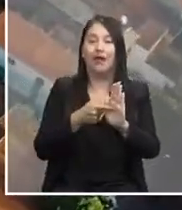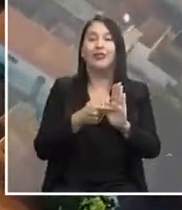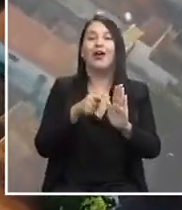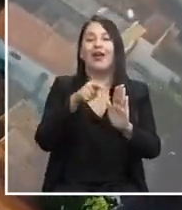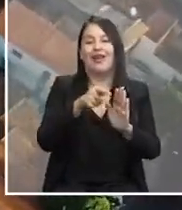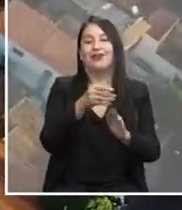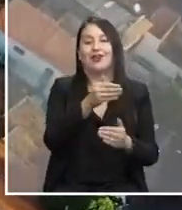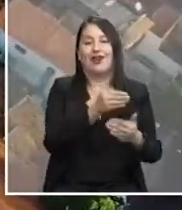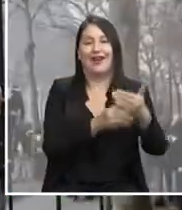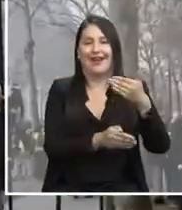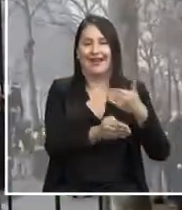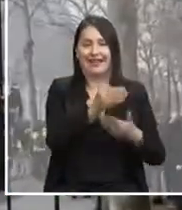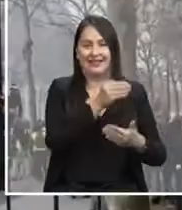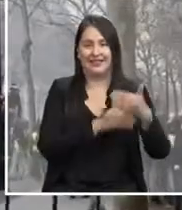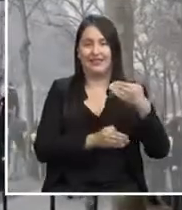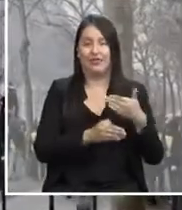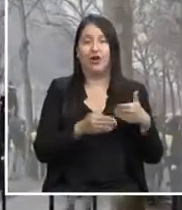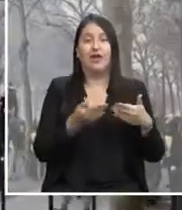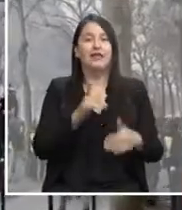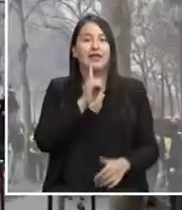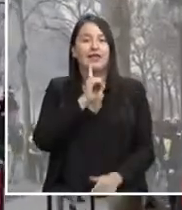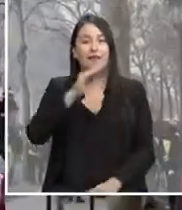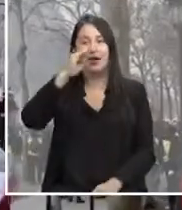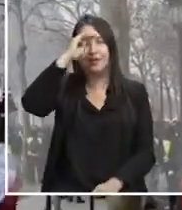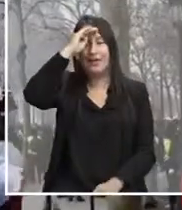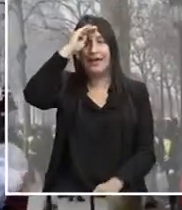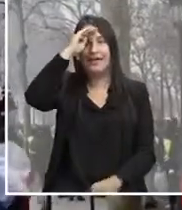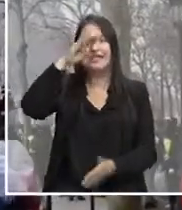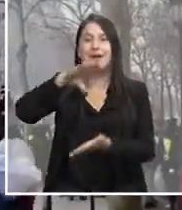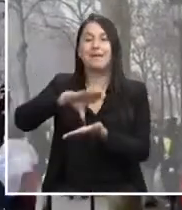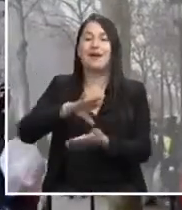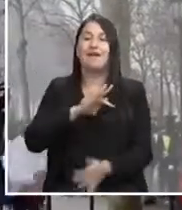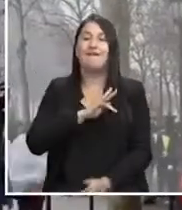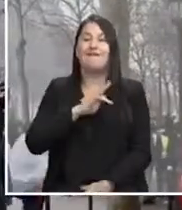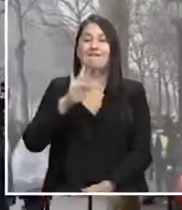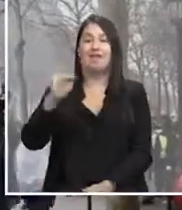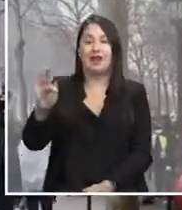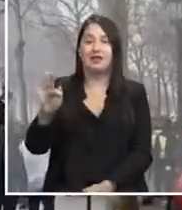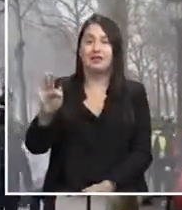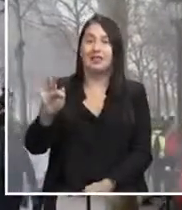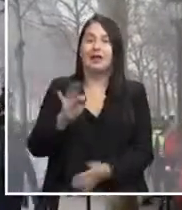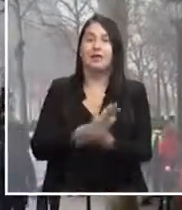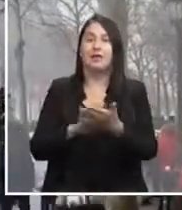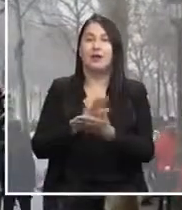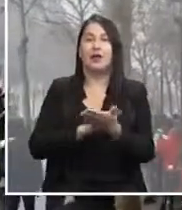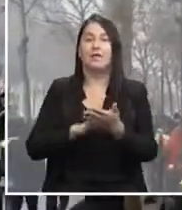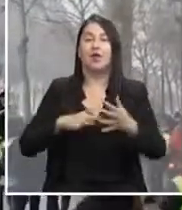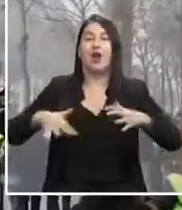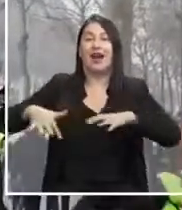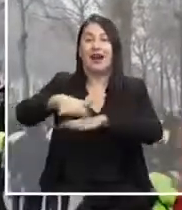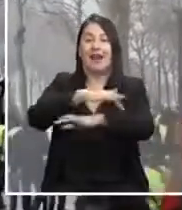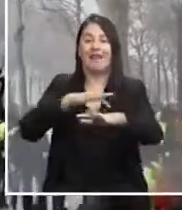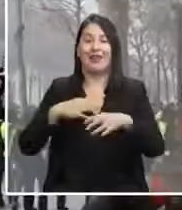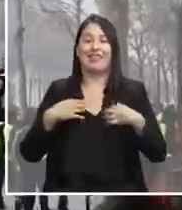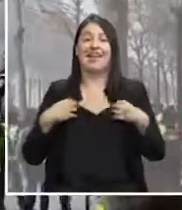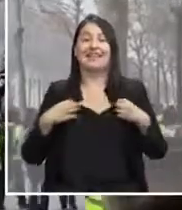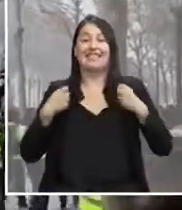regresivos. Tenemos la experiencia de Francia, por ejemplo, donde la revuelta de las chaquetas amarillas, ¿cierto?, se debía a